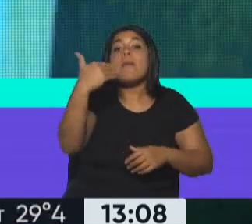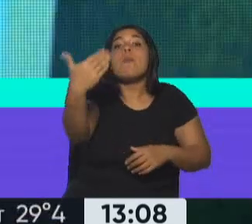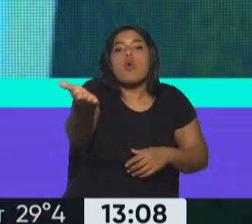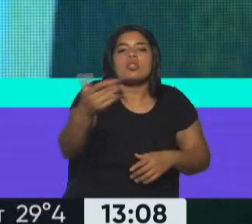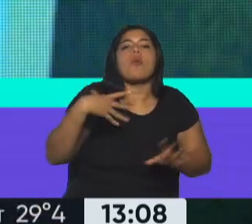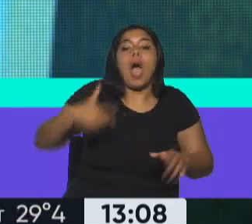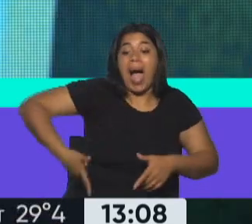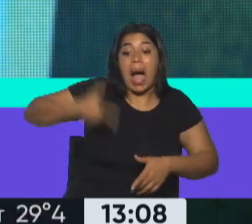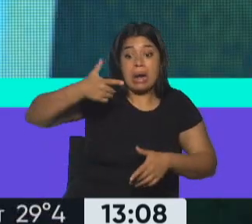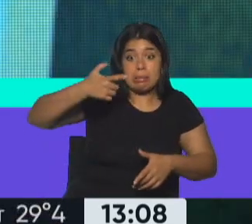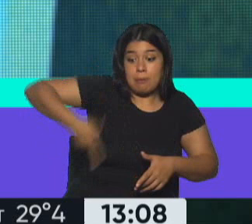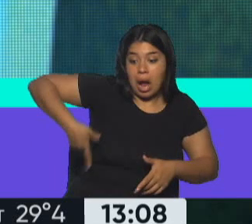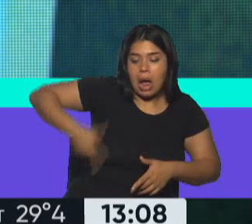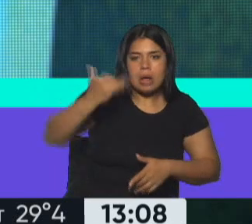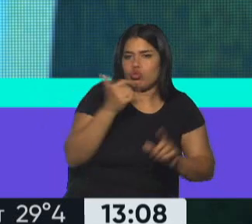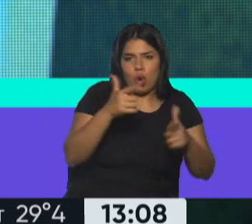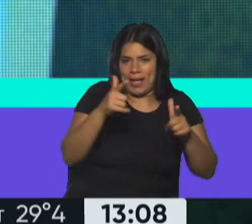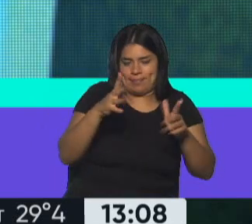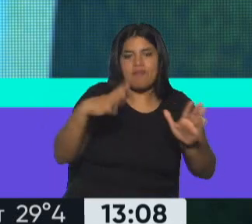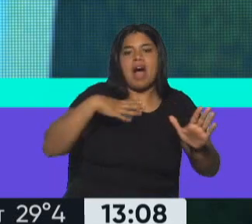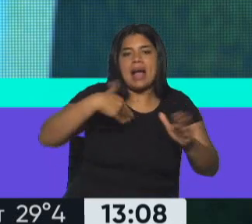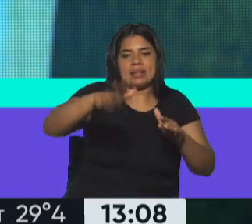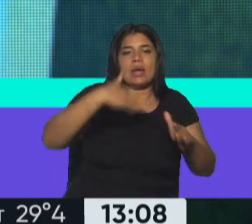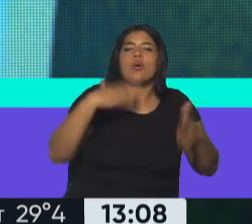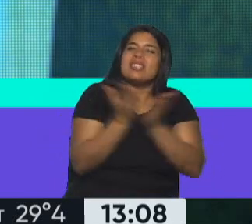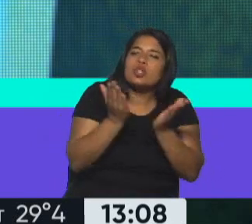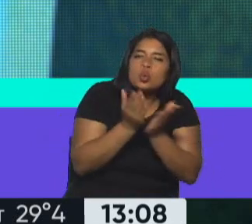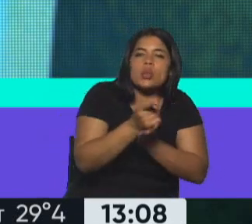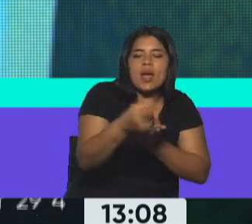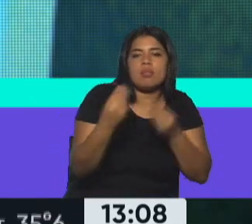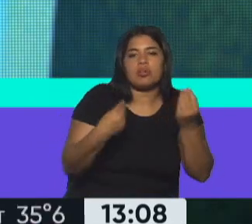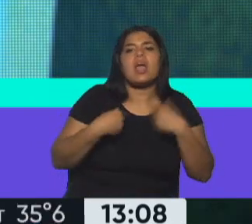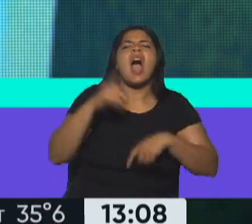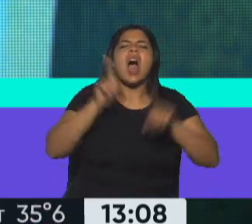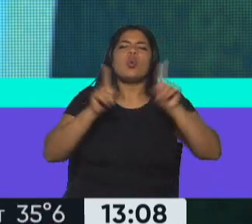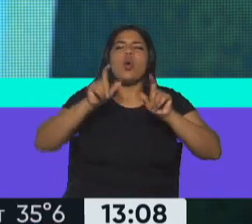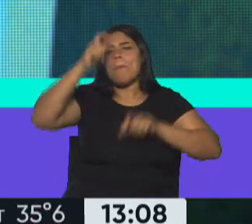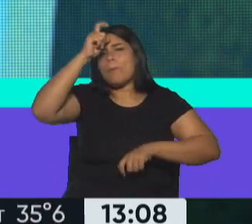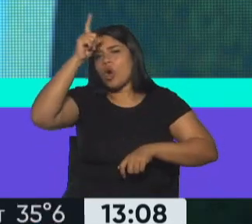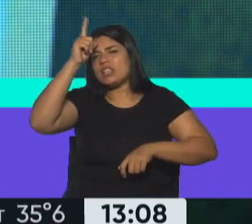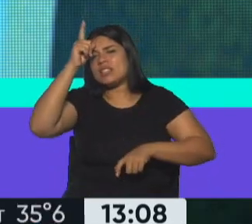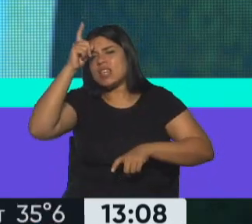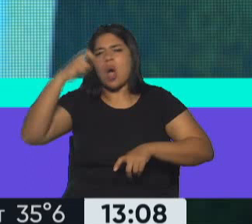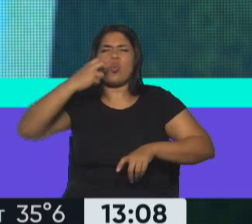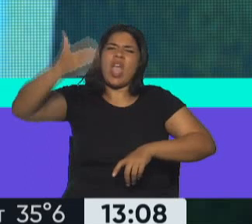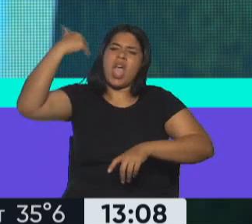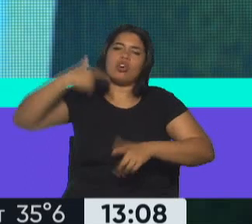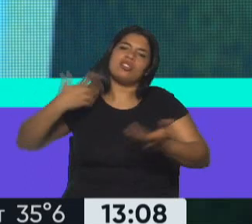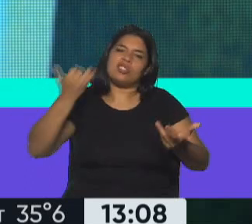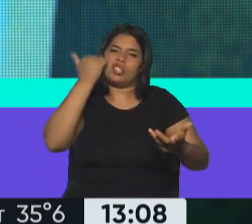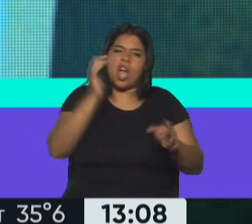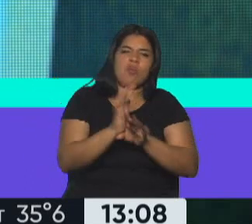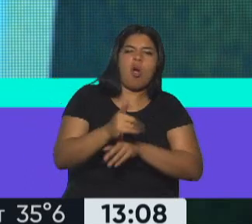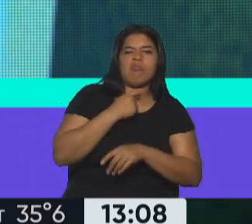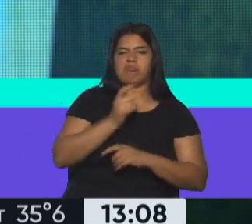los viejos ya tienen sus mañas se han estudiado con otros libros o sea que les va a importar poco alguna vez me tocó es comisarios